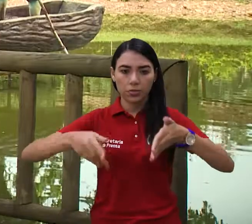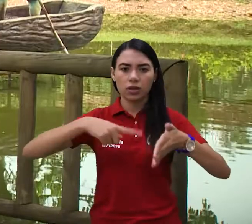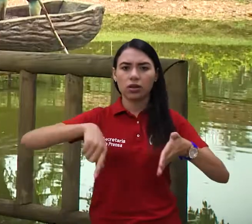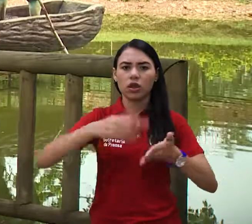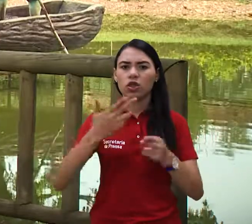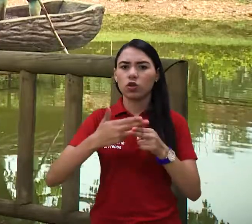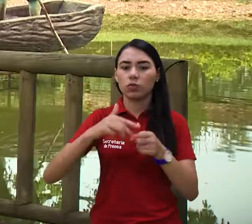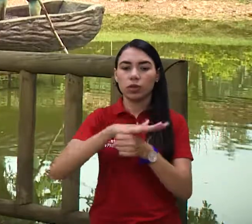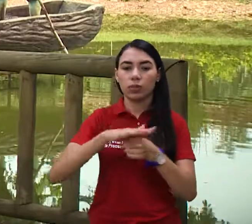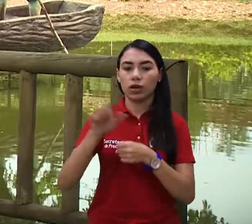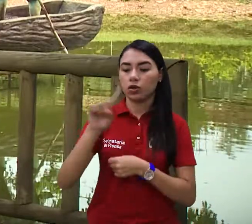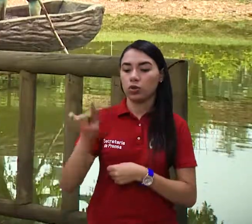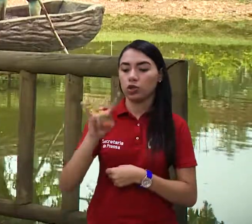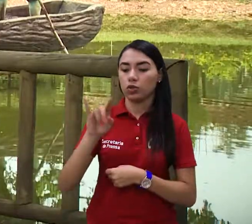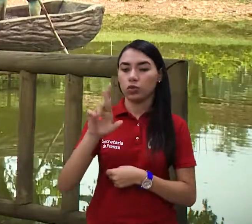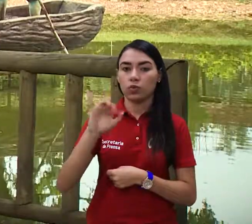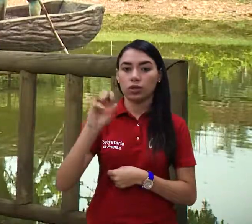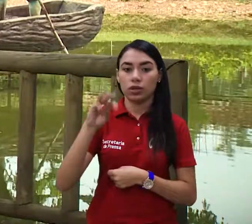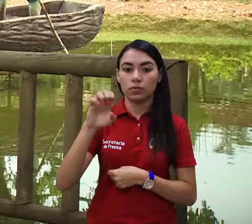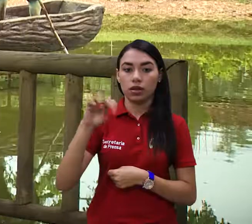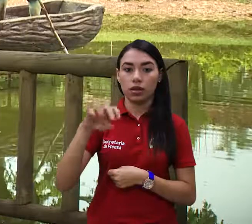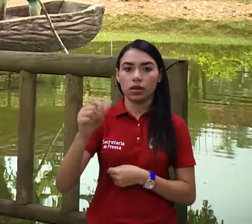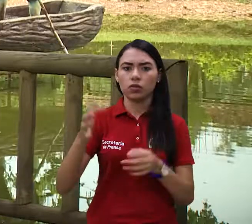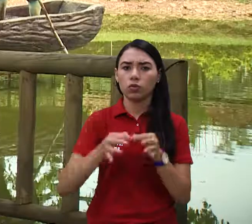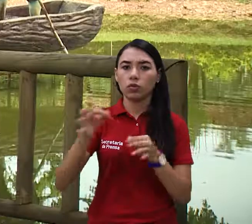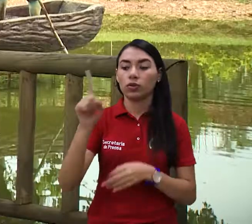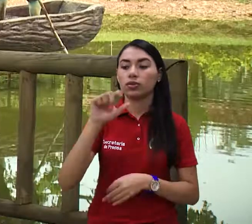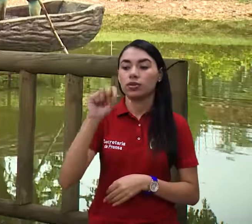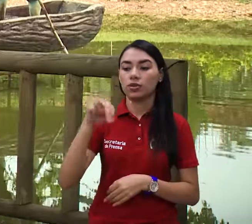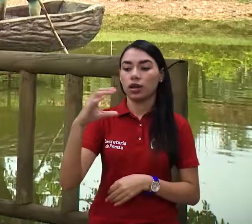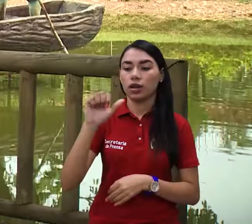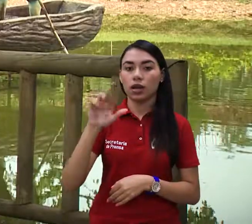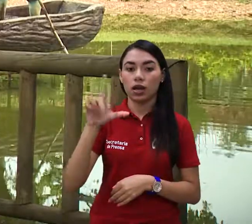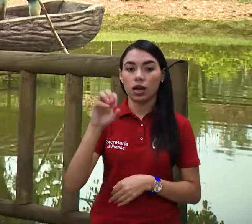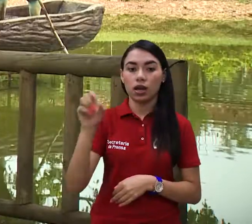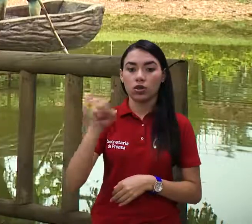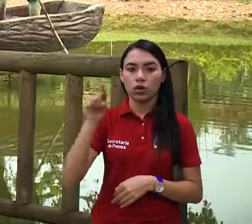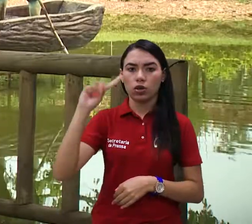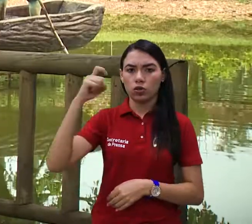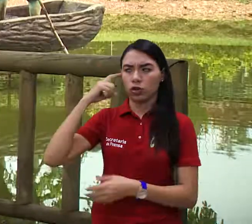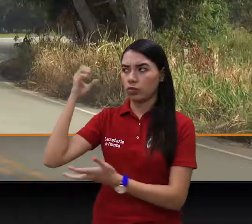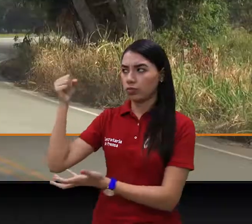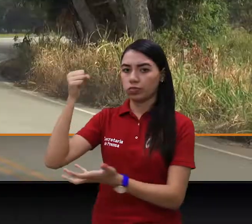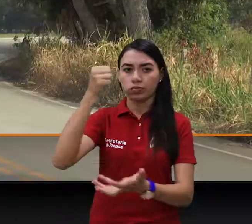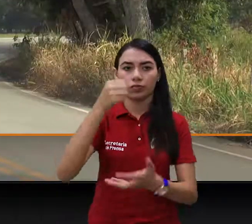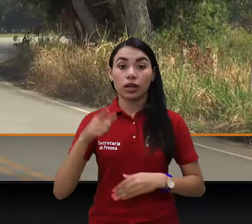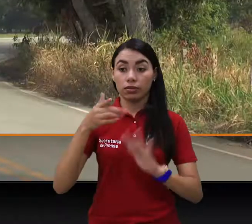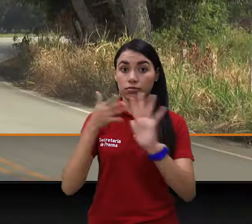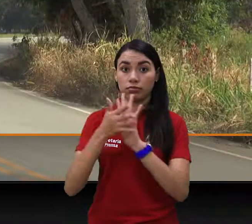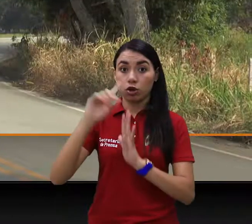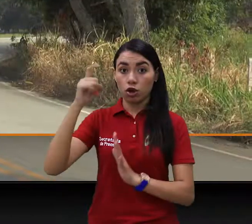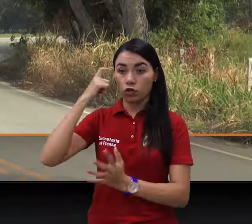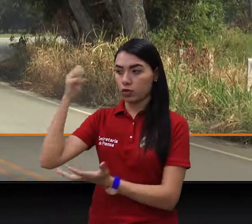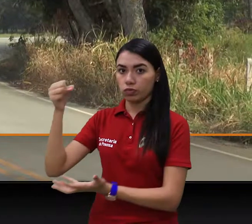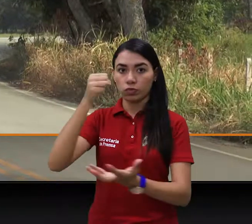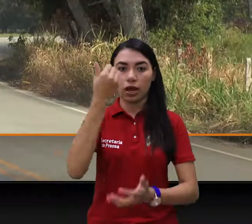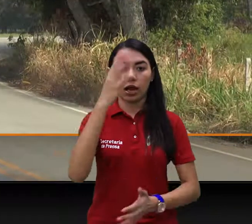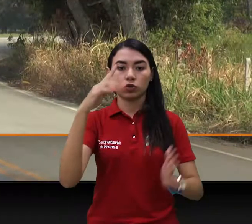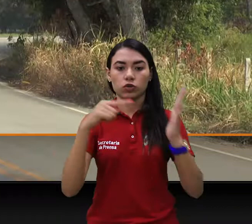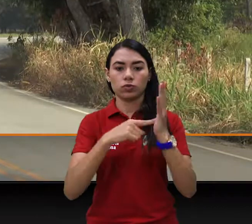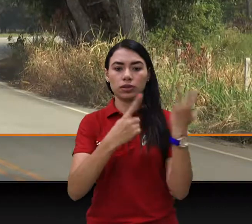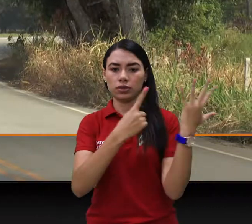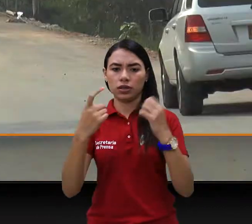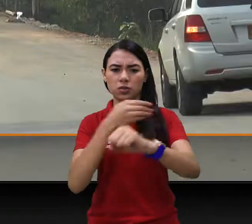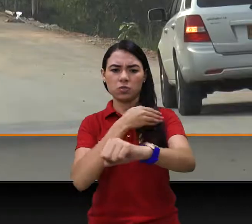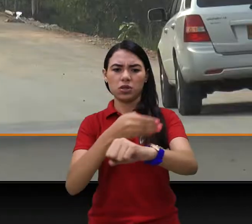Trascendental obra vial para la inspección de Surimena en el municipio de San Carlos de Guaroa, anunció la gobernadora. Con más de 14.600 millones